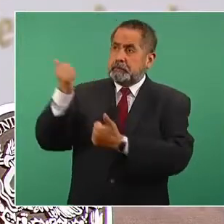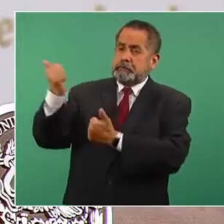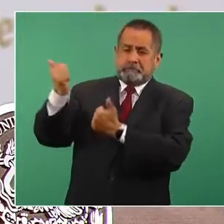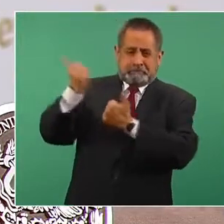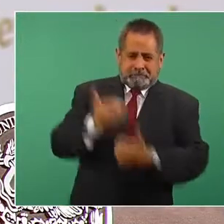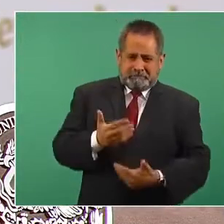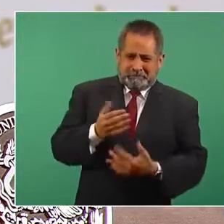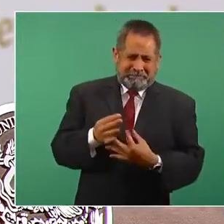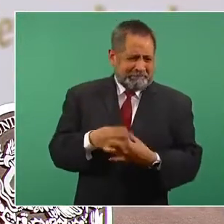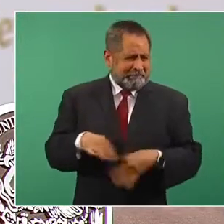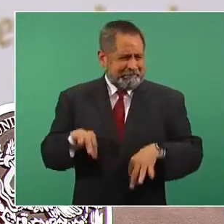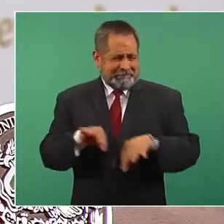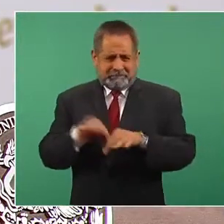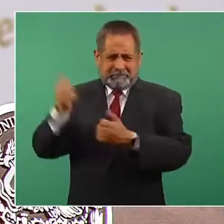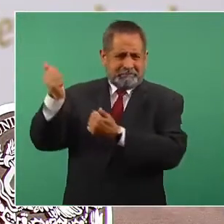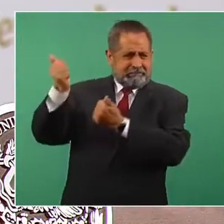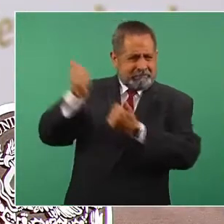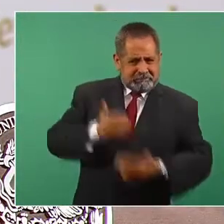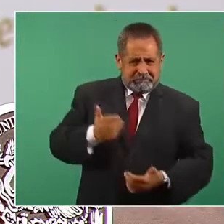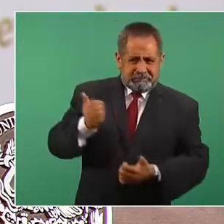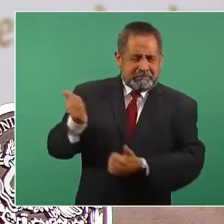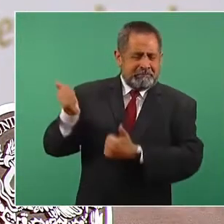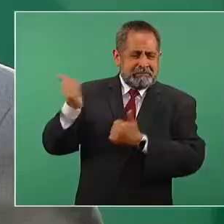muy importantes.